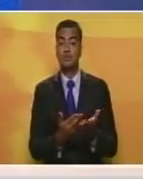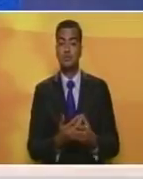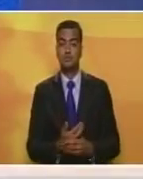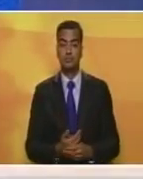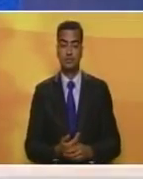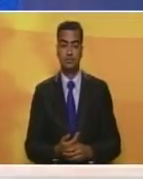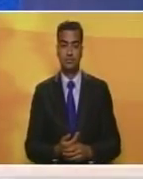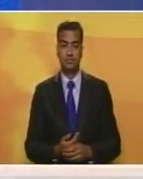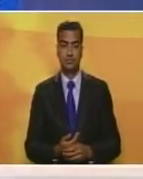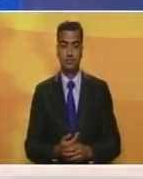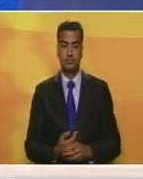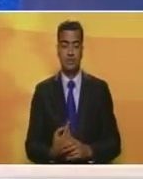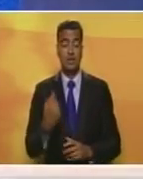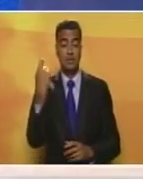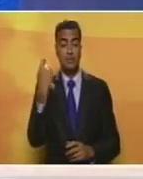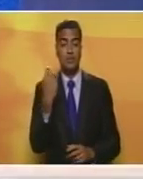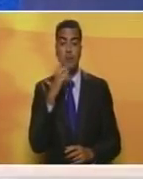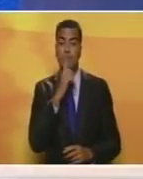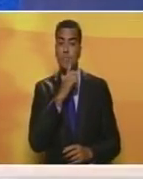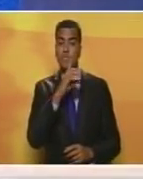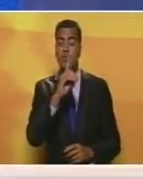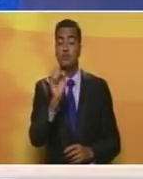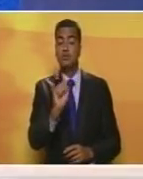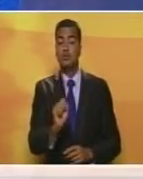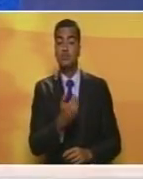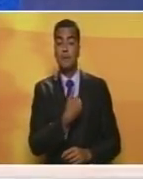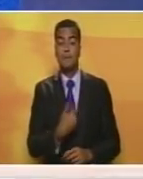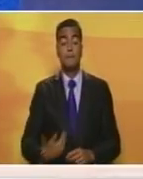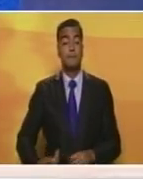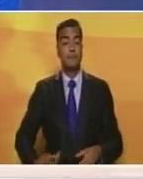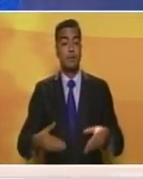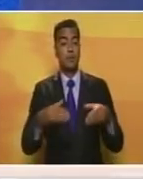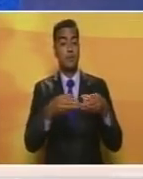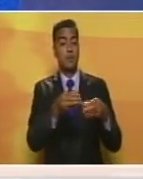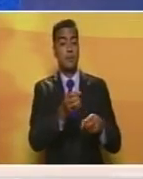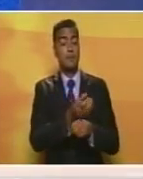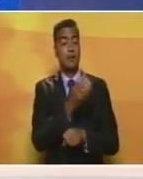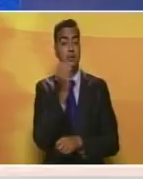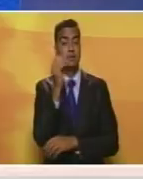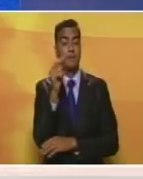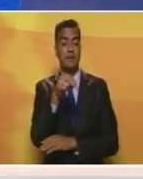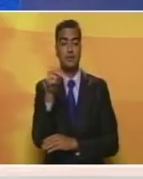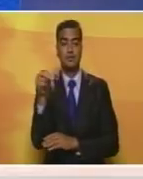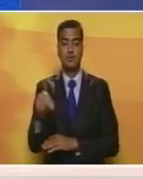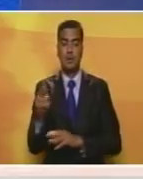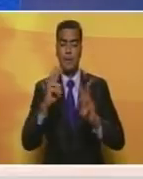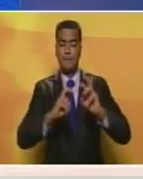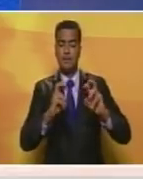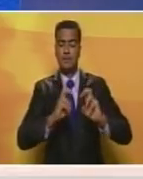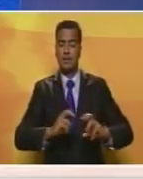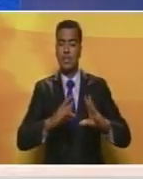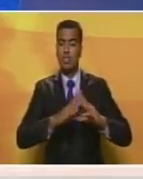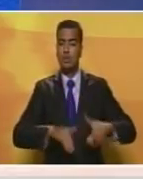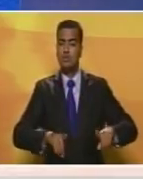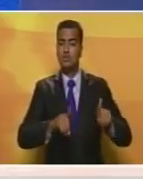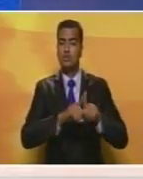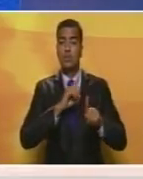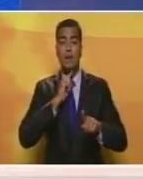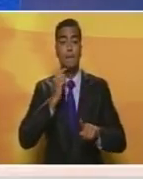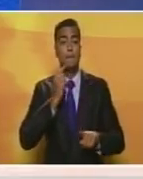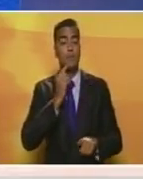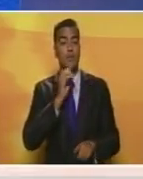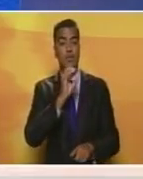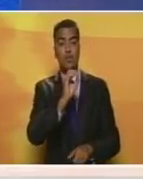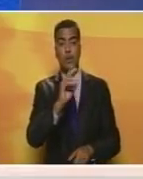que su despacho avanza en el proyecto Sucre Potencia, con el que pretenden saldar la deuda social que a su juicio arrastra el Estado, especialmente